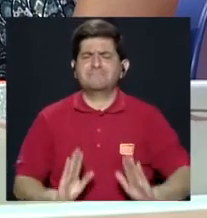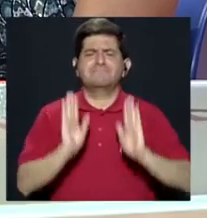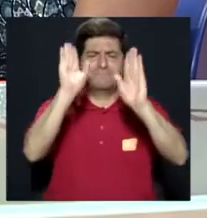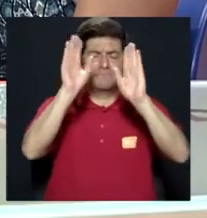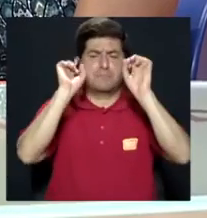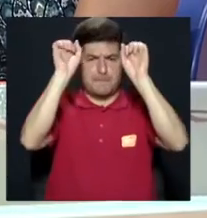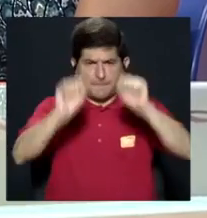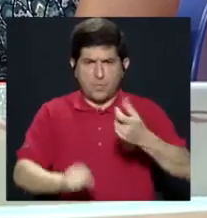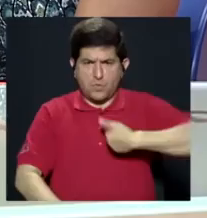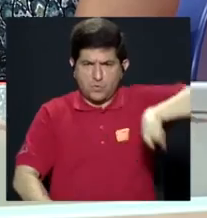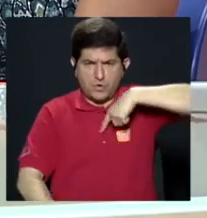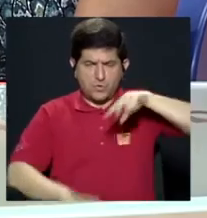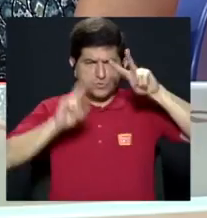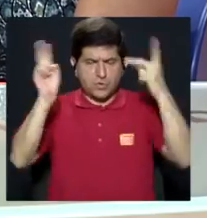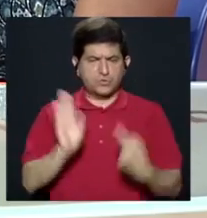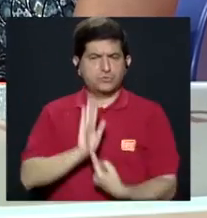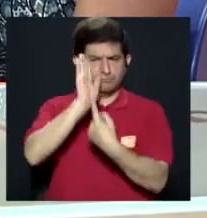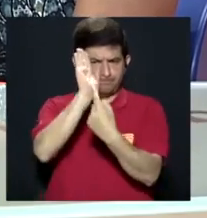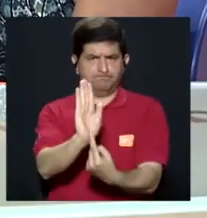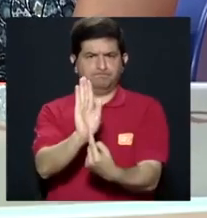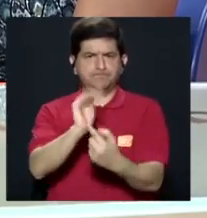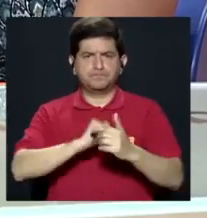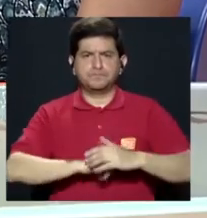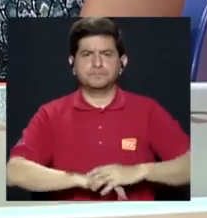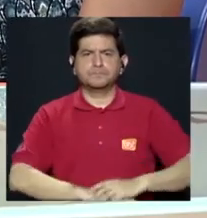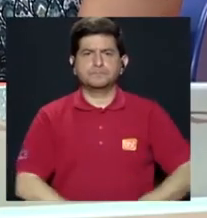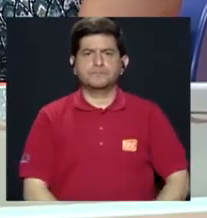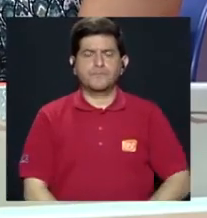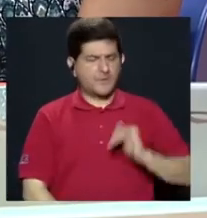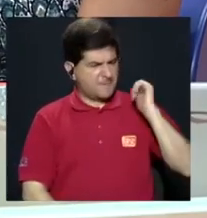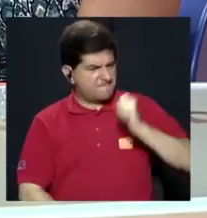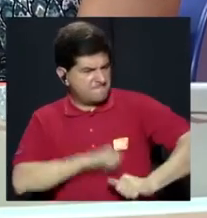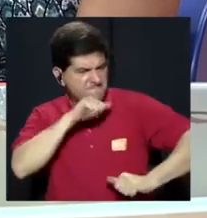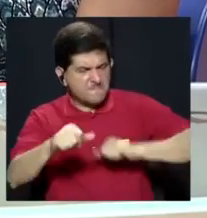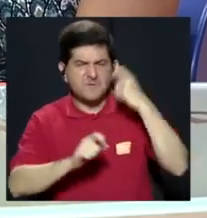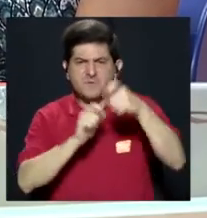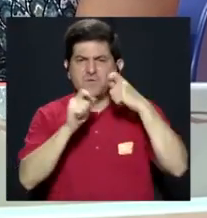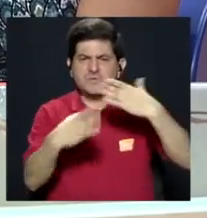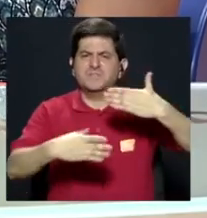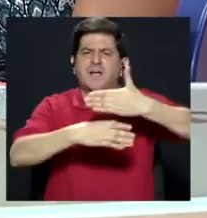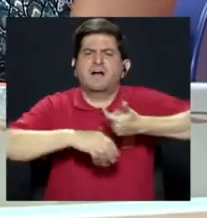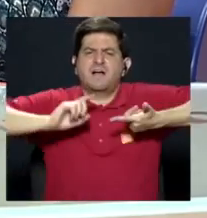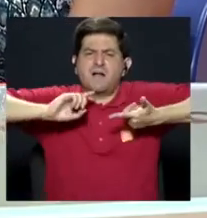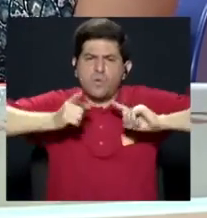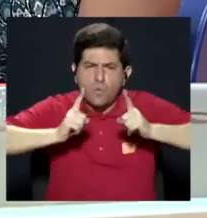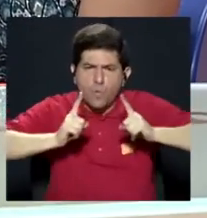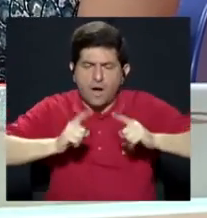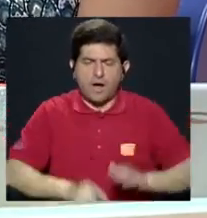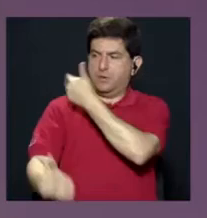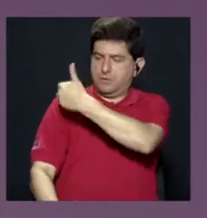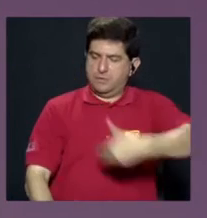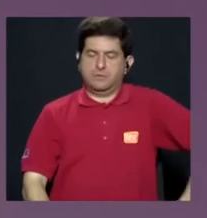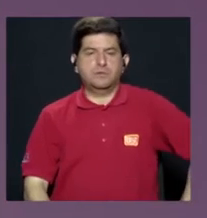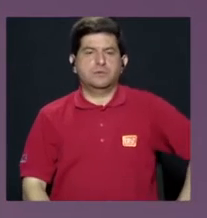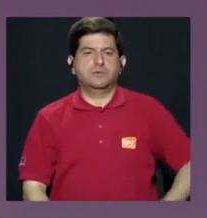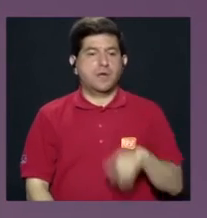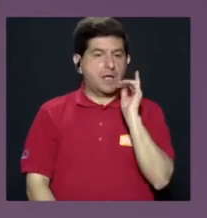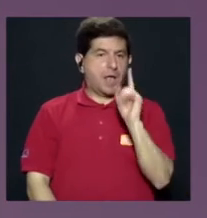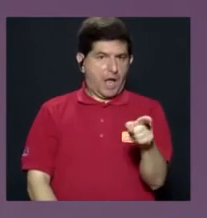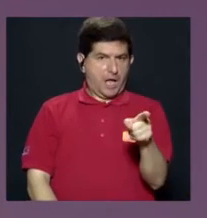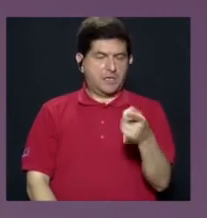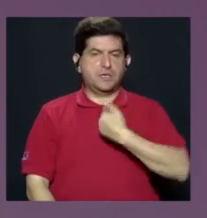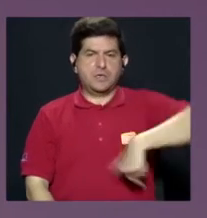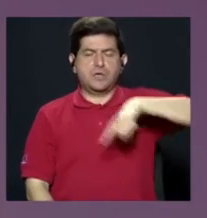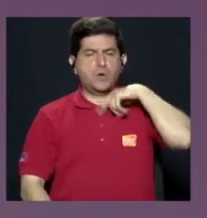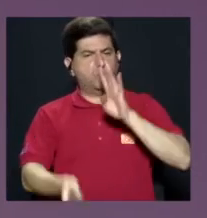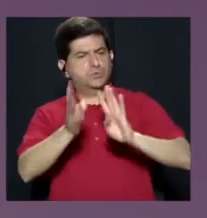sacar este tema avante, ¿verdad? ¿Qué luchas concretas han emprendido? ¿Qué logros han obtenido? En Casa Presidencial